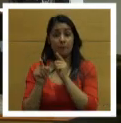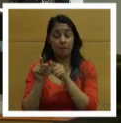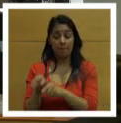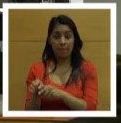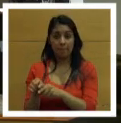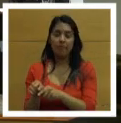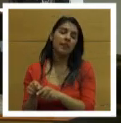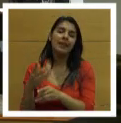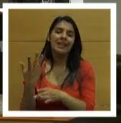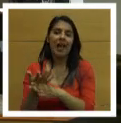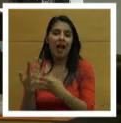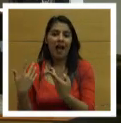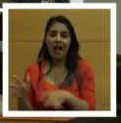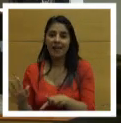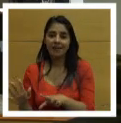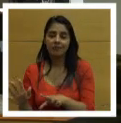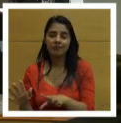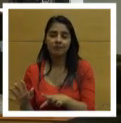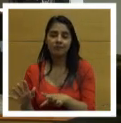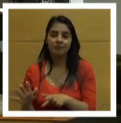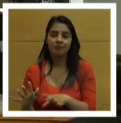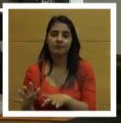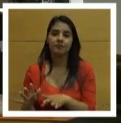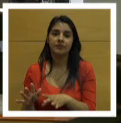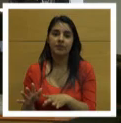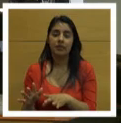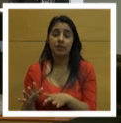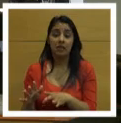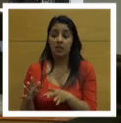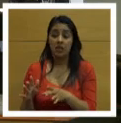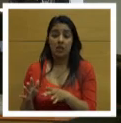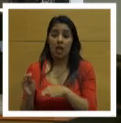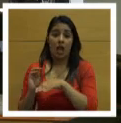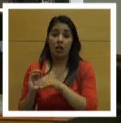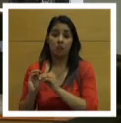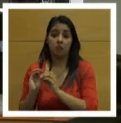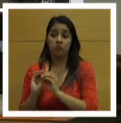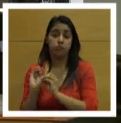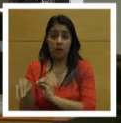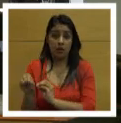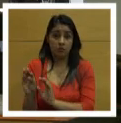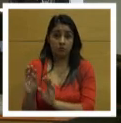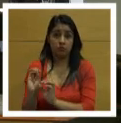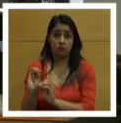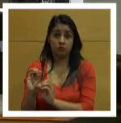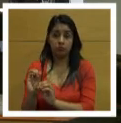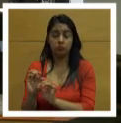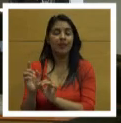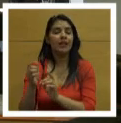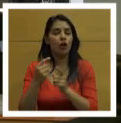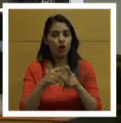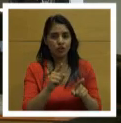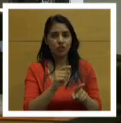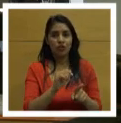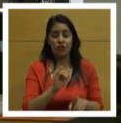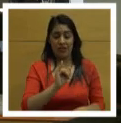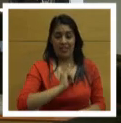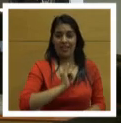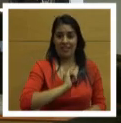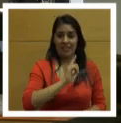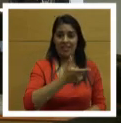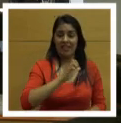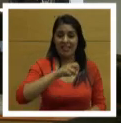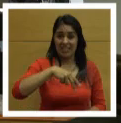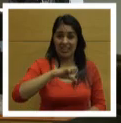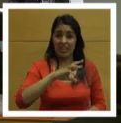un parámetro que viene dado, la identidad de género es cultural y por lo tanto